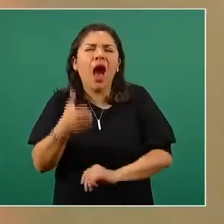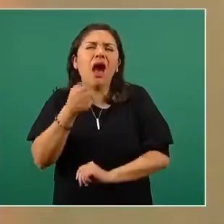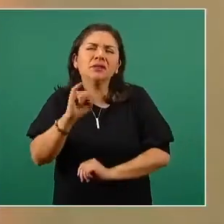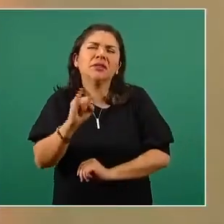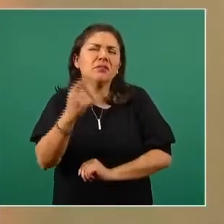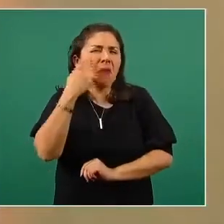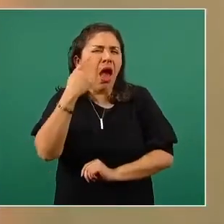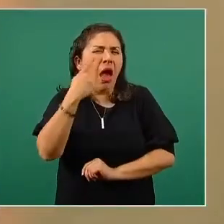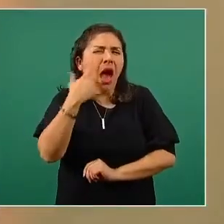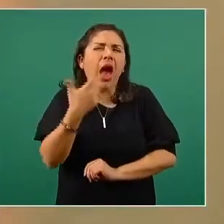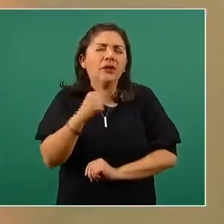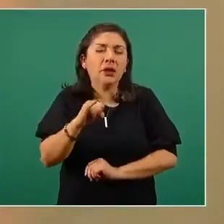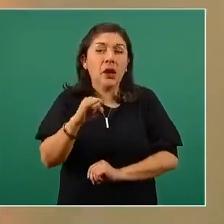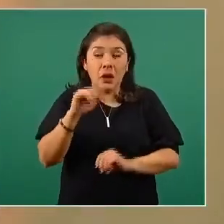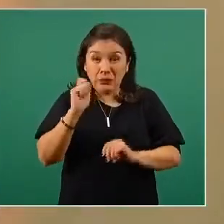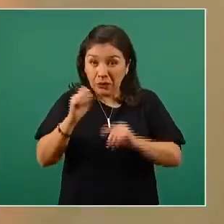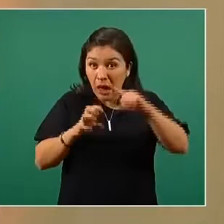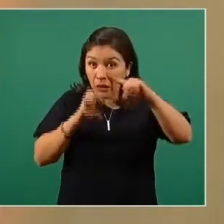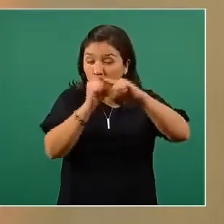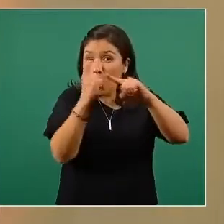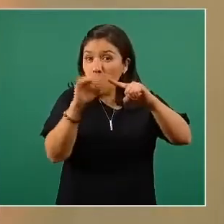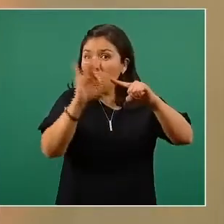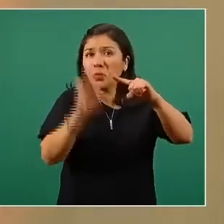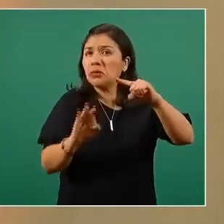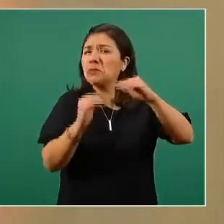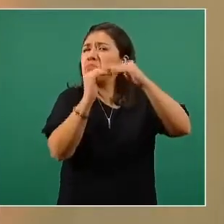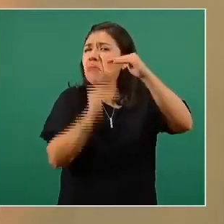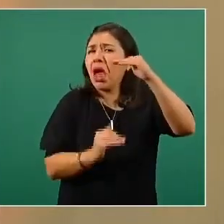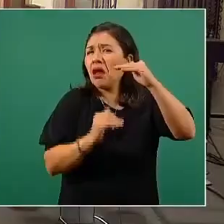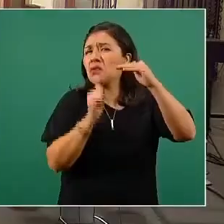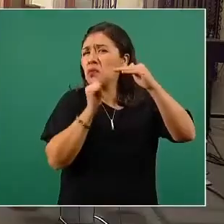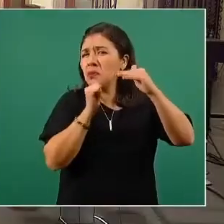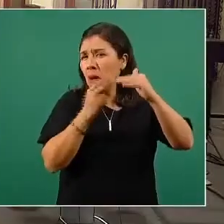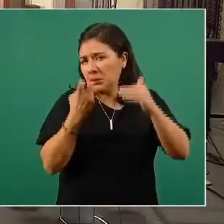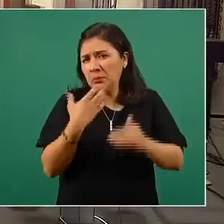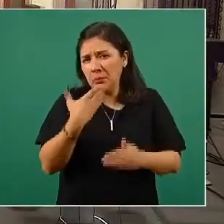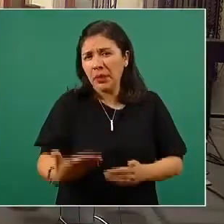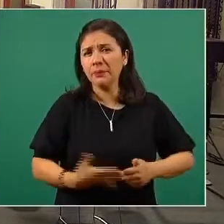estas dosis, ni siquiera llega al 1%.